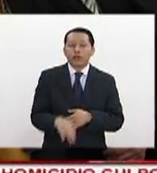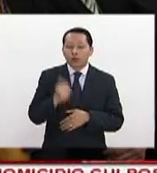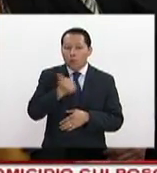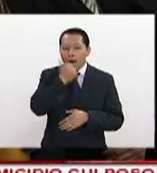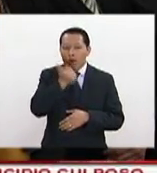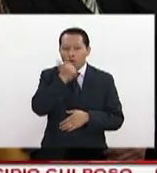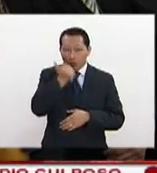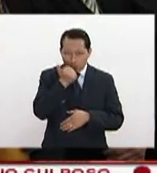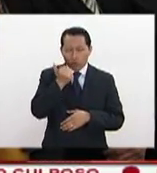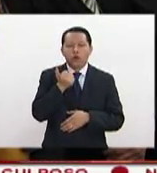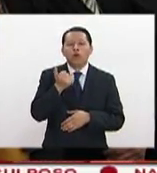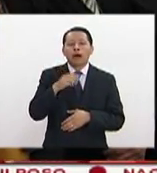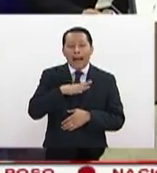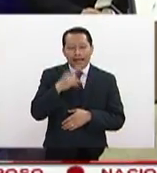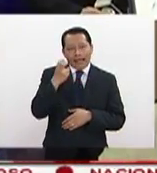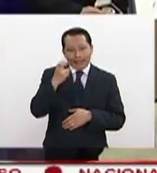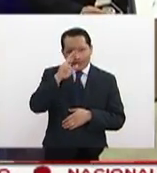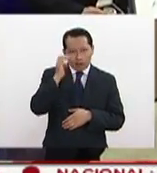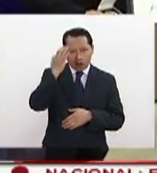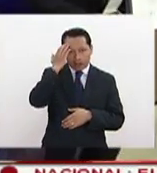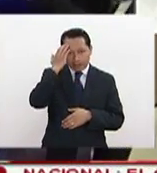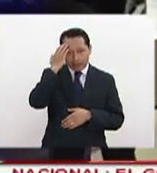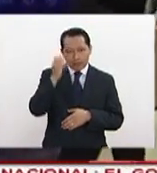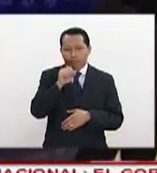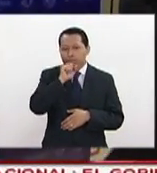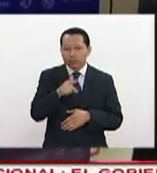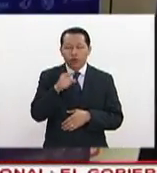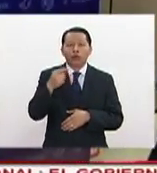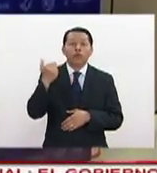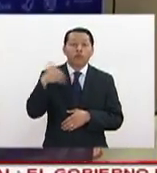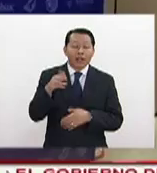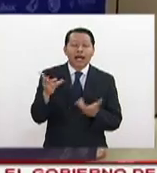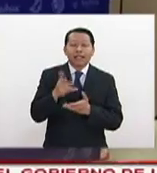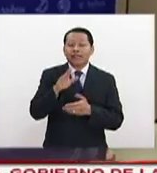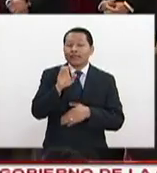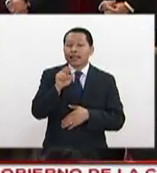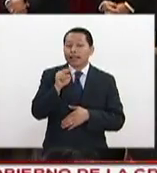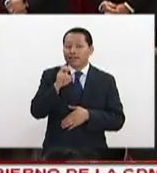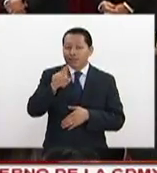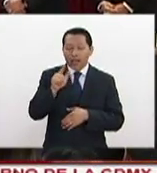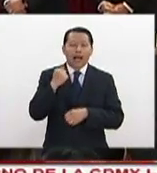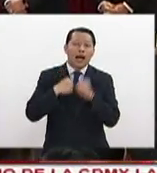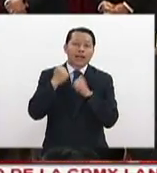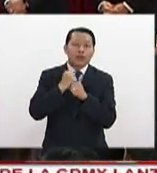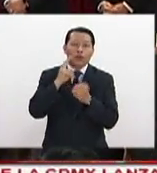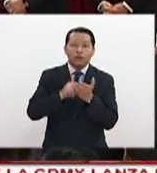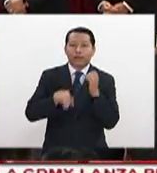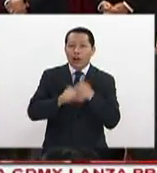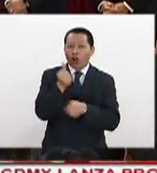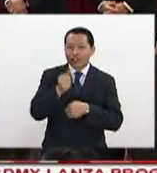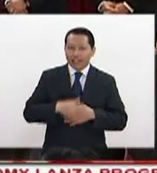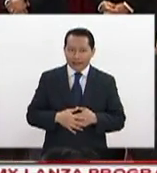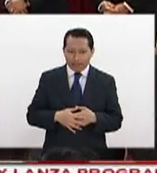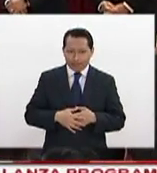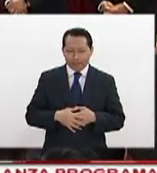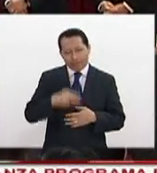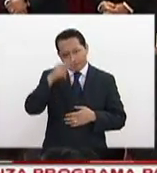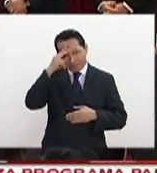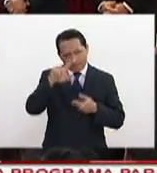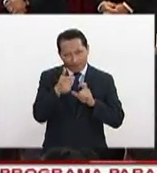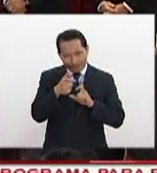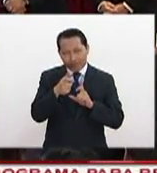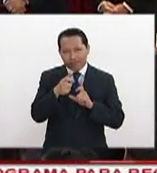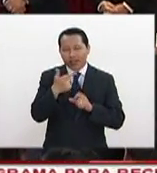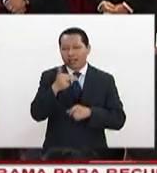los alumnos reciben este reconocimiento que fue creado por el Ceneval en el año 2011. Para México al